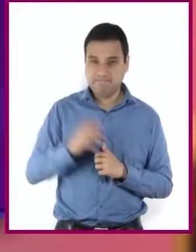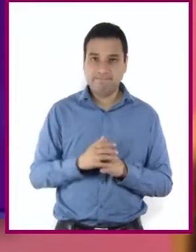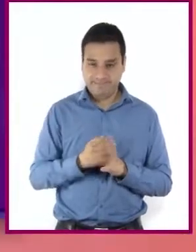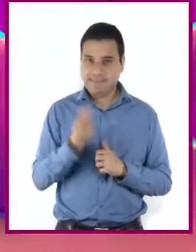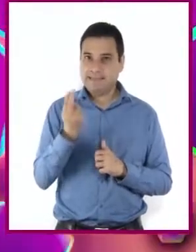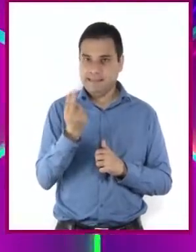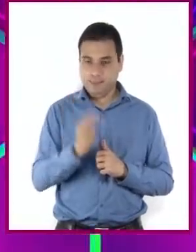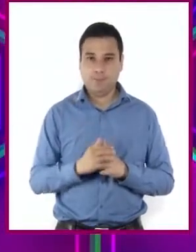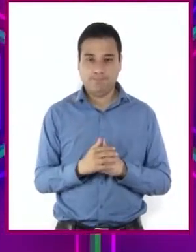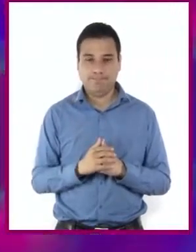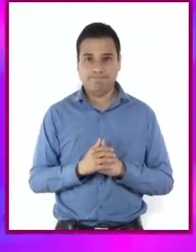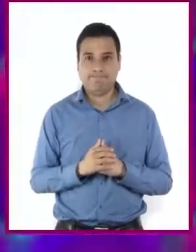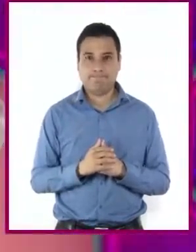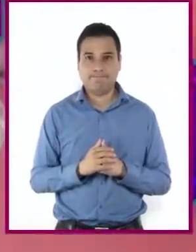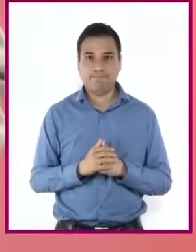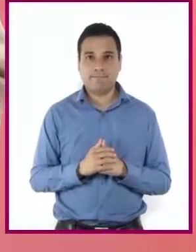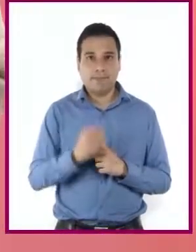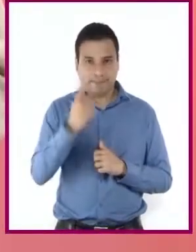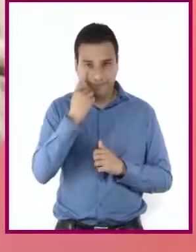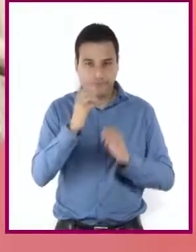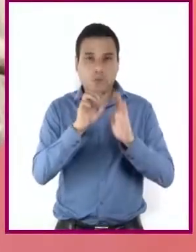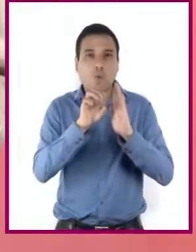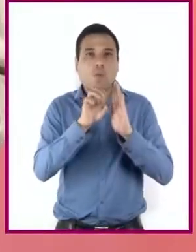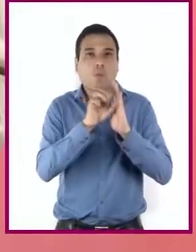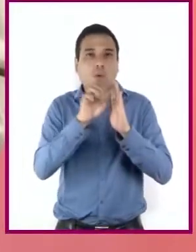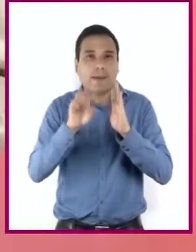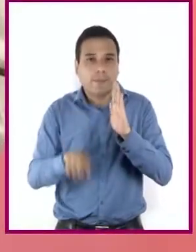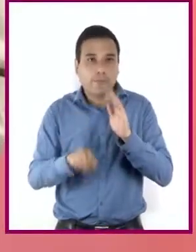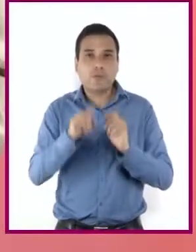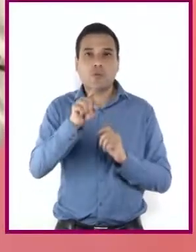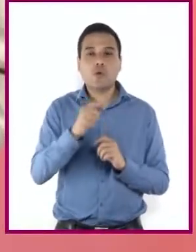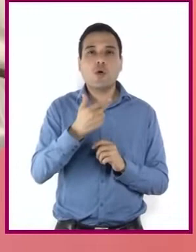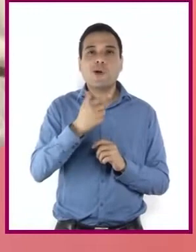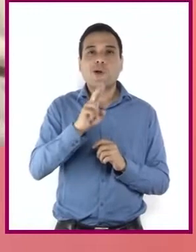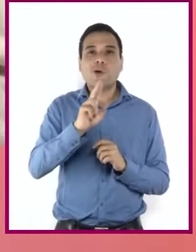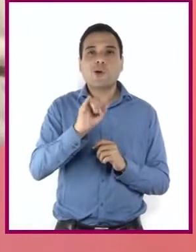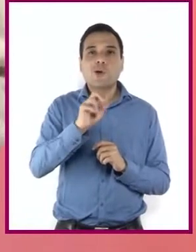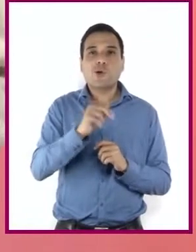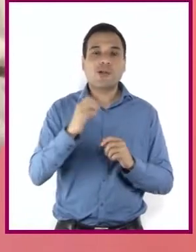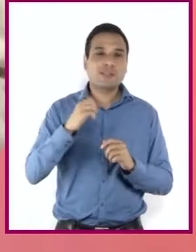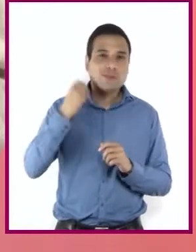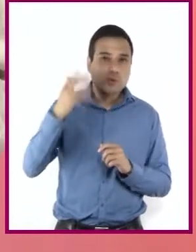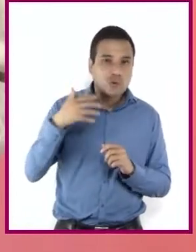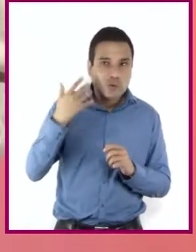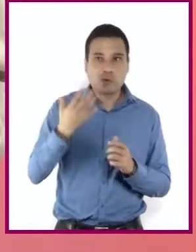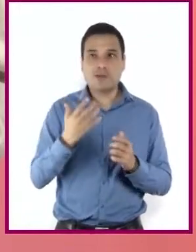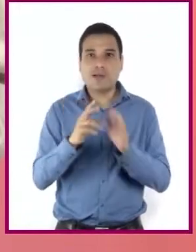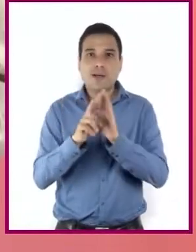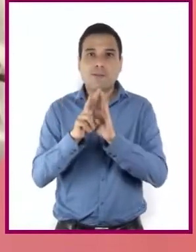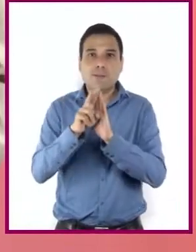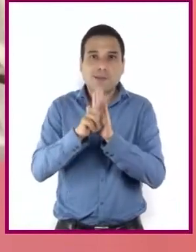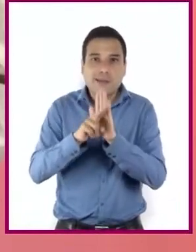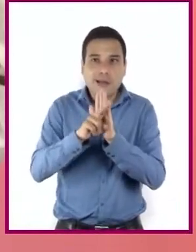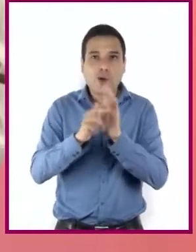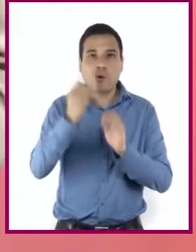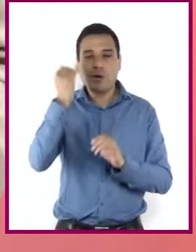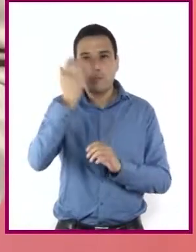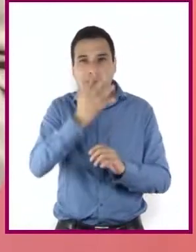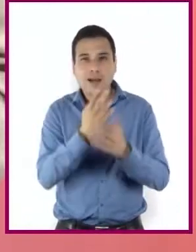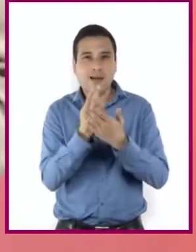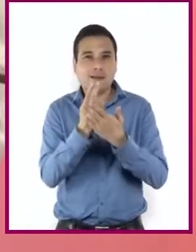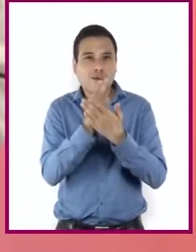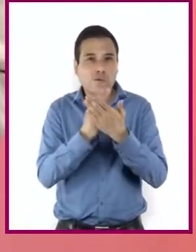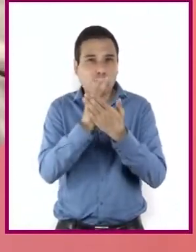esperado. Por ejemplo, sus guiones de exposición, los recursos audiovisuales de apoyo que utilizaron